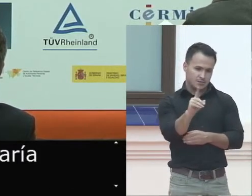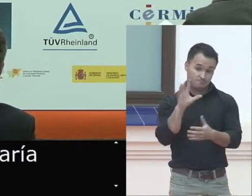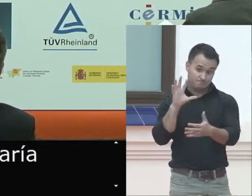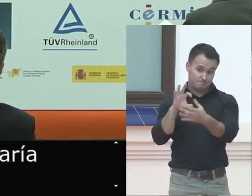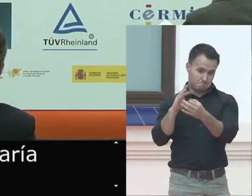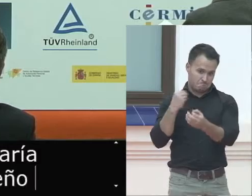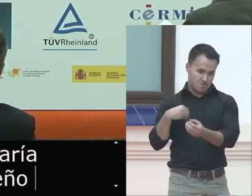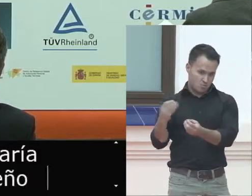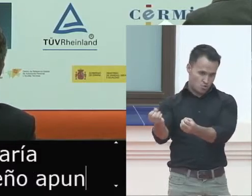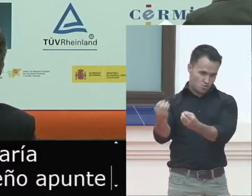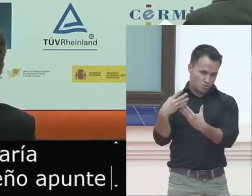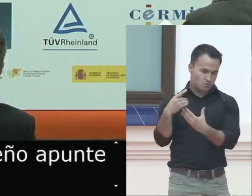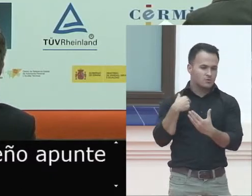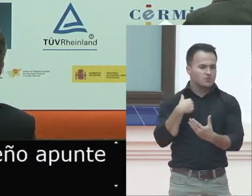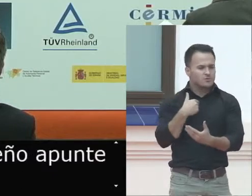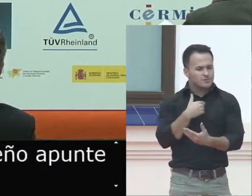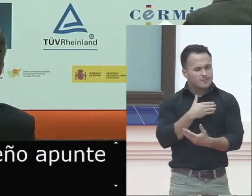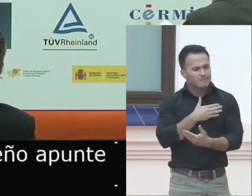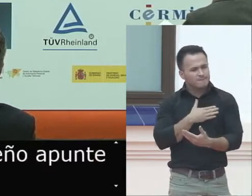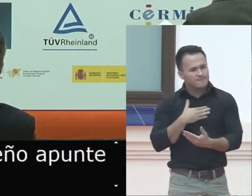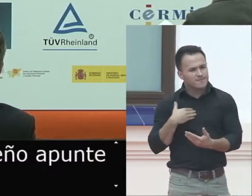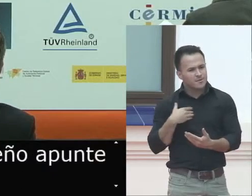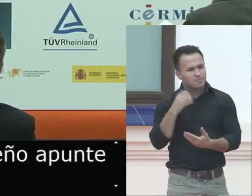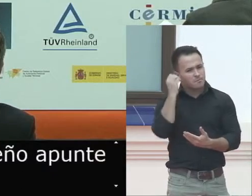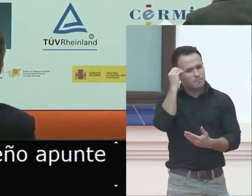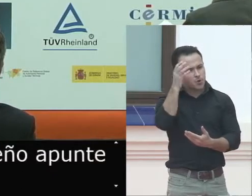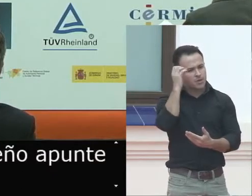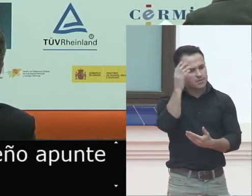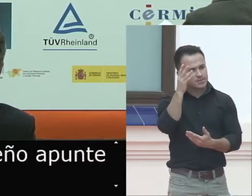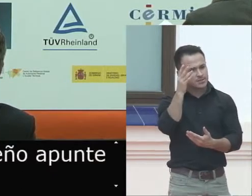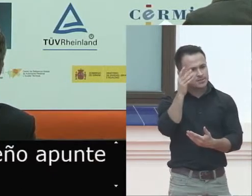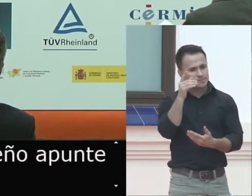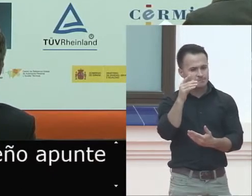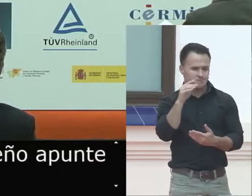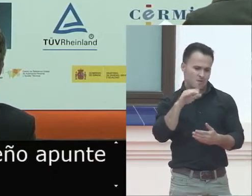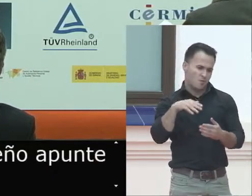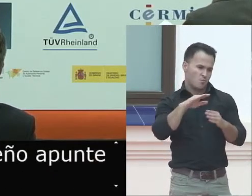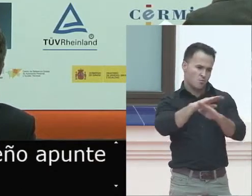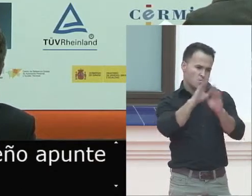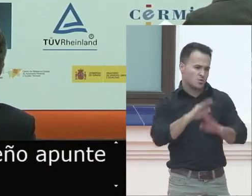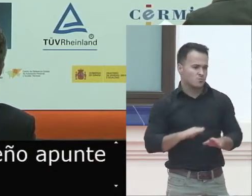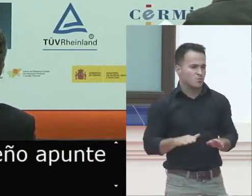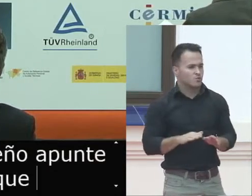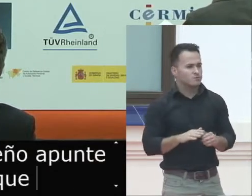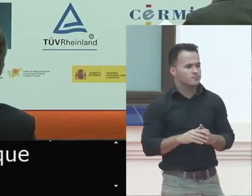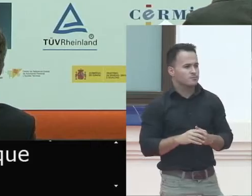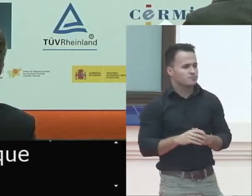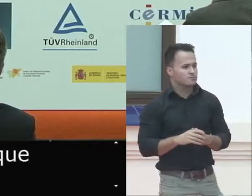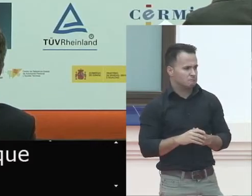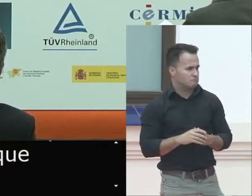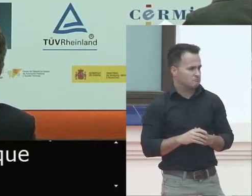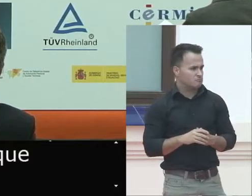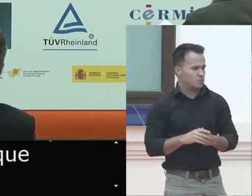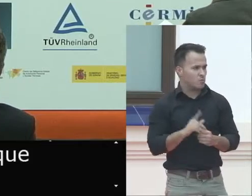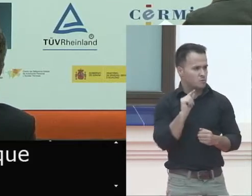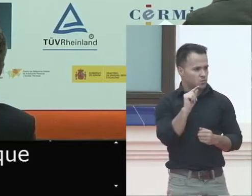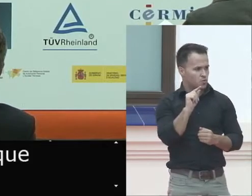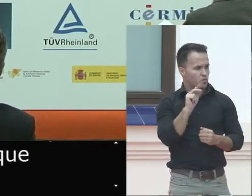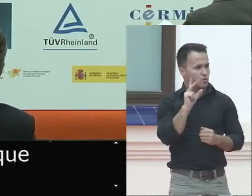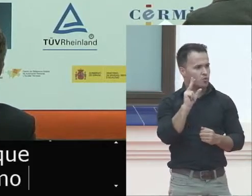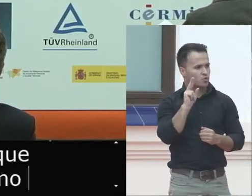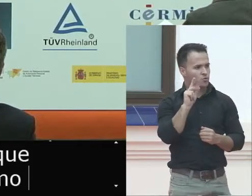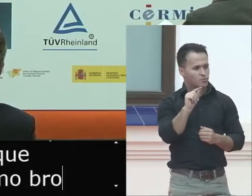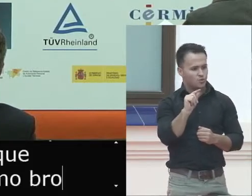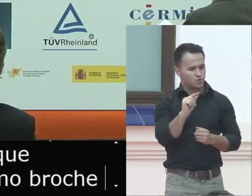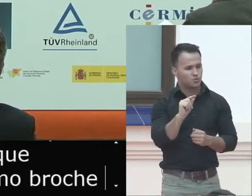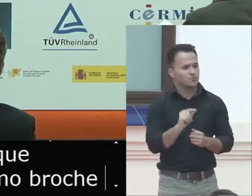reflexión, pero me gustaría que nuestros ponentes, y para cerrar y como broche final, pues en 1 minuto, 2 minutos cada uno